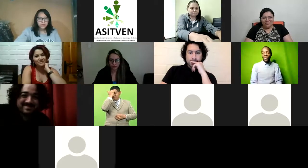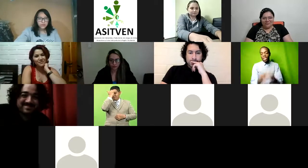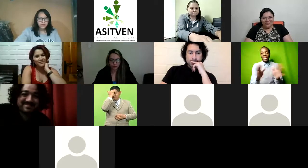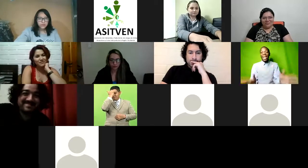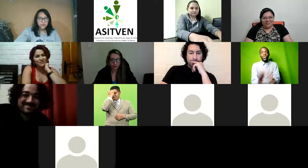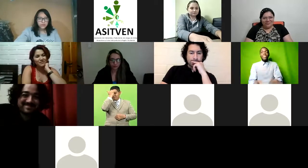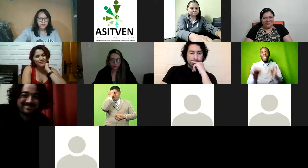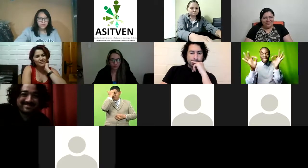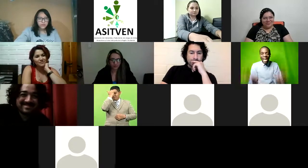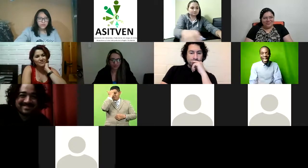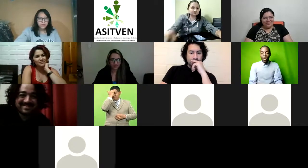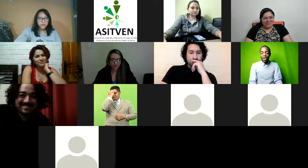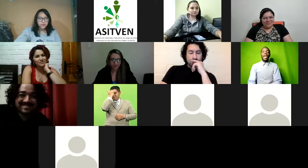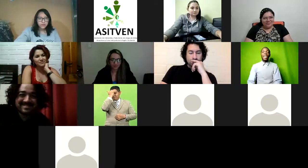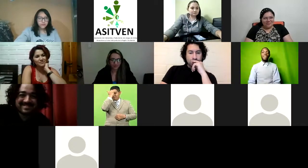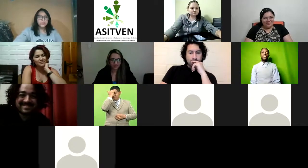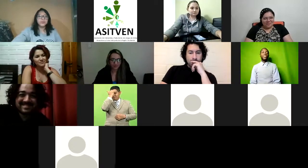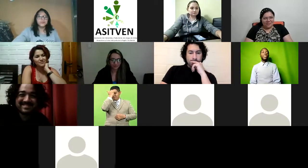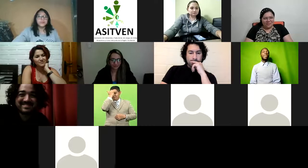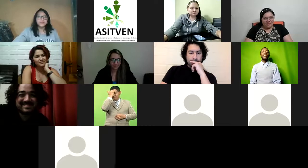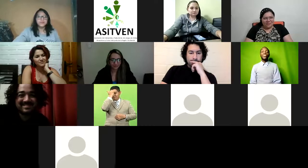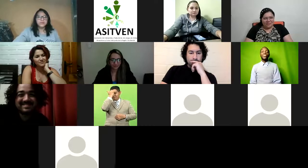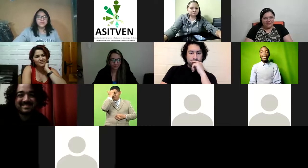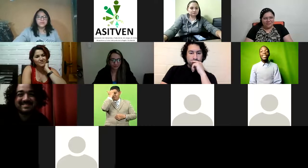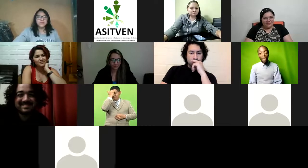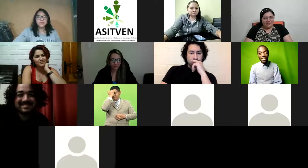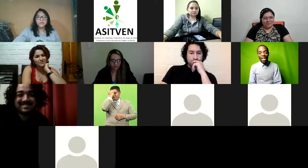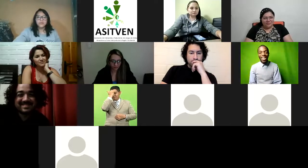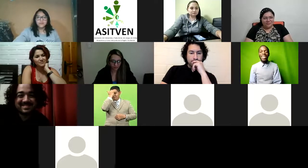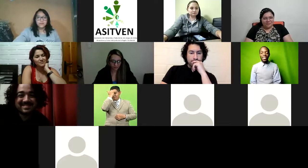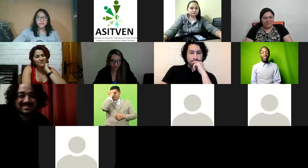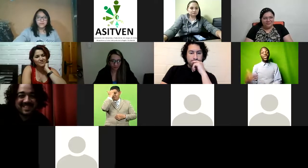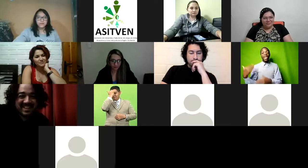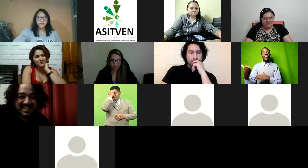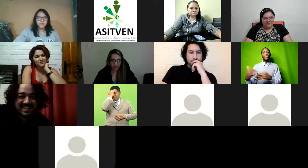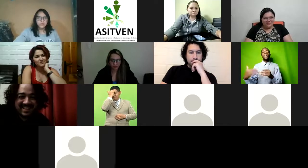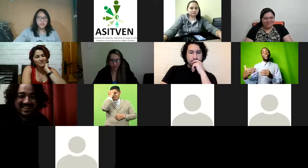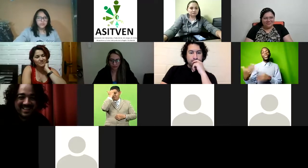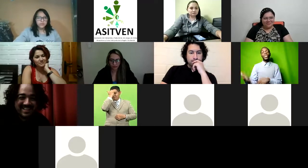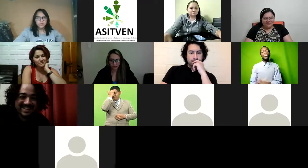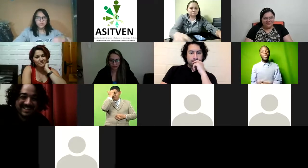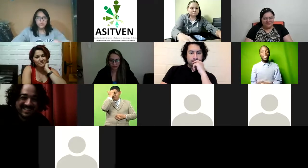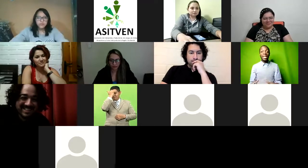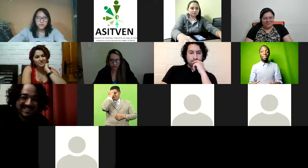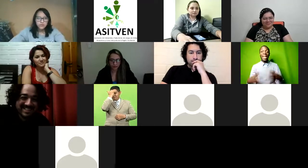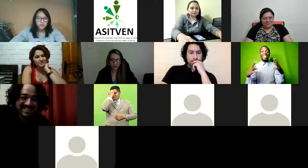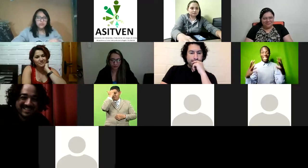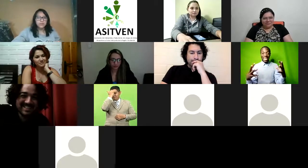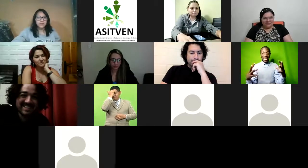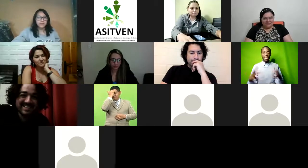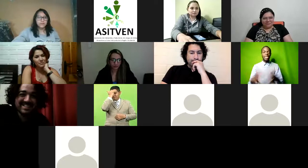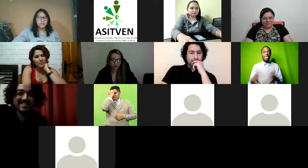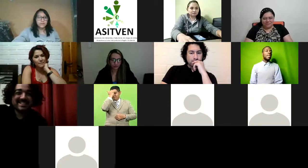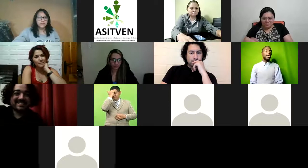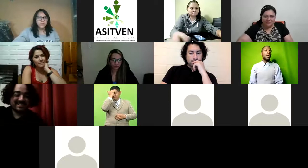barrio y no entendía absolutamente nada de lo que hablaban allí. Entonces allí te falta, esos 2 años quizás no fueron tan suficientes para